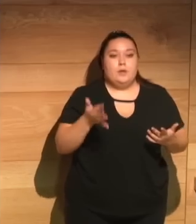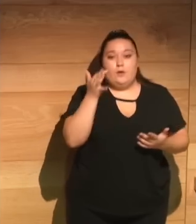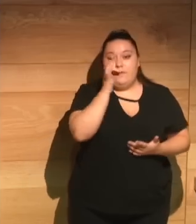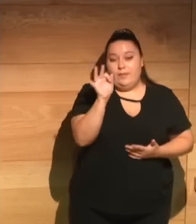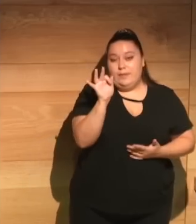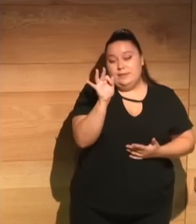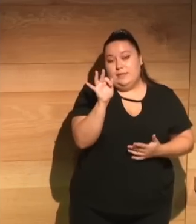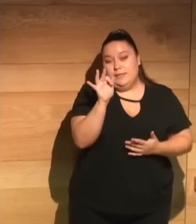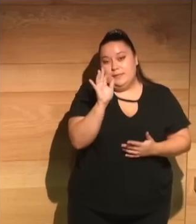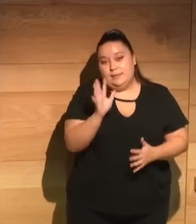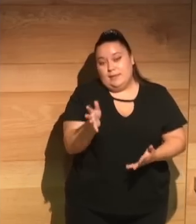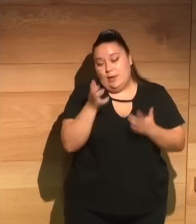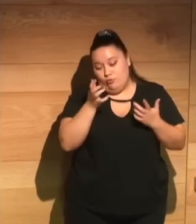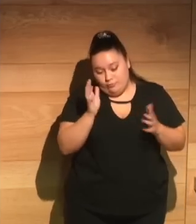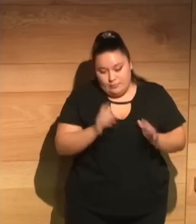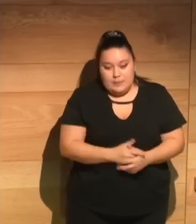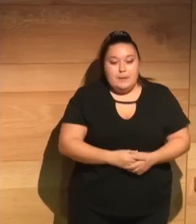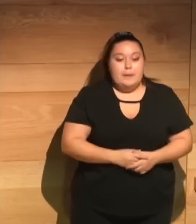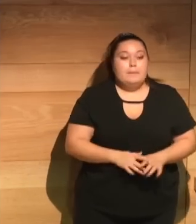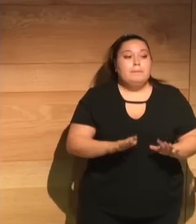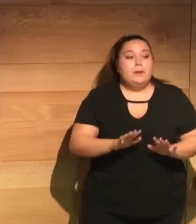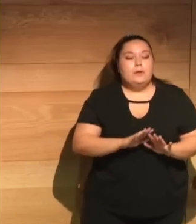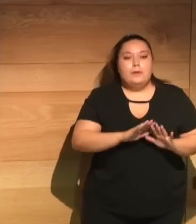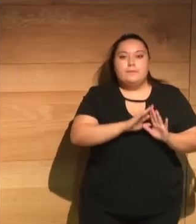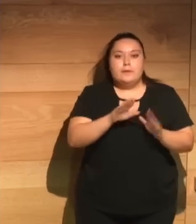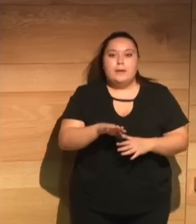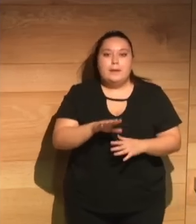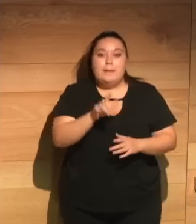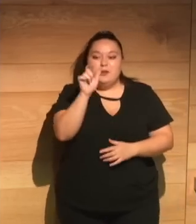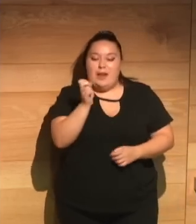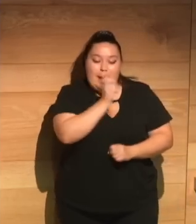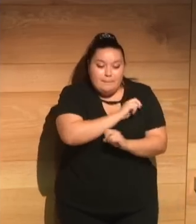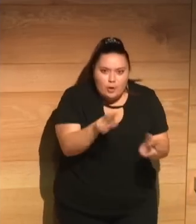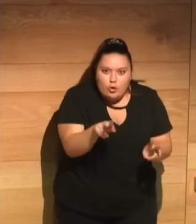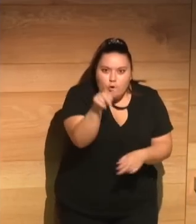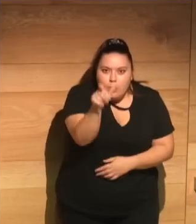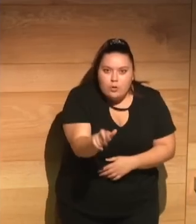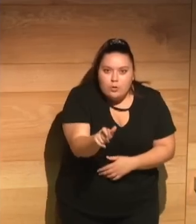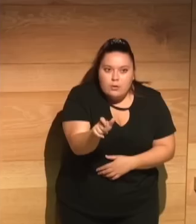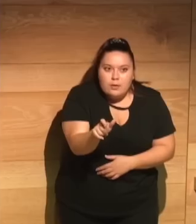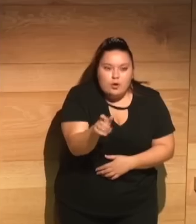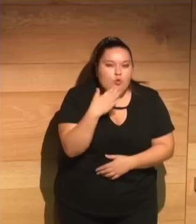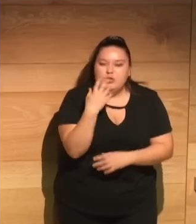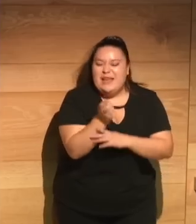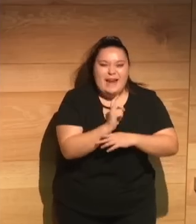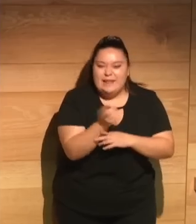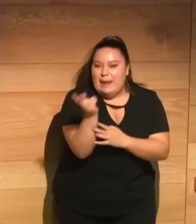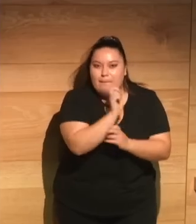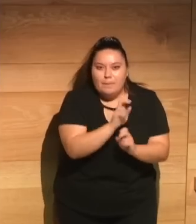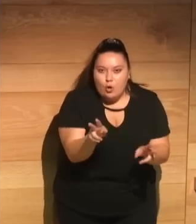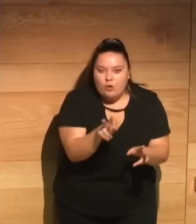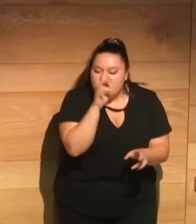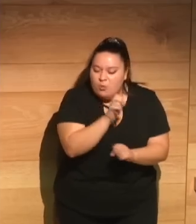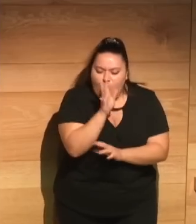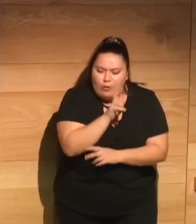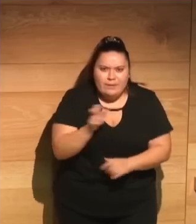franceses. Y además estaba la peor persona que te puedas imaginar en la vida, o sea, la rata más pestilente que